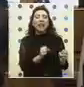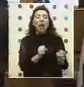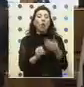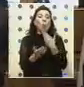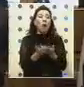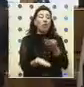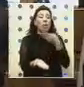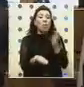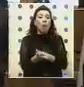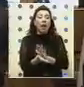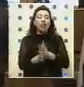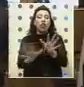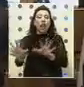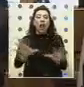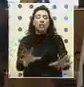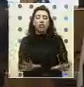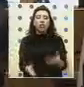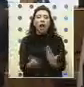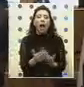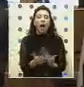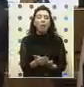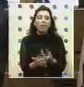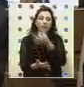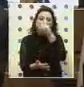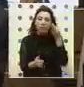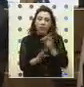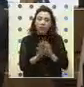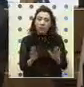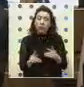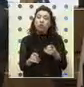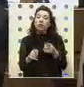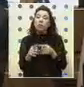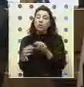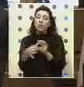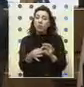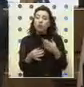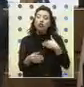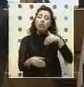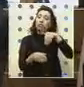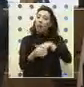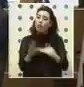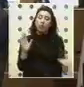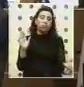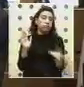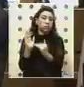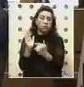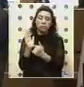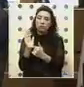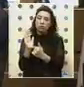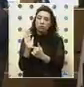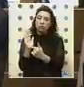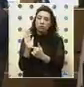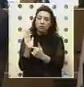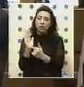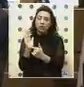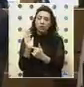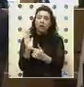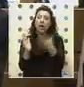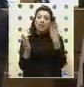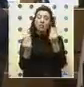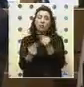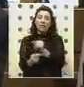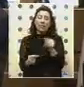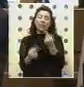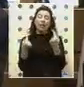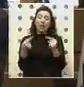parte de sus bienes. Así que simplemente a través suyo, presidente, decir de que yo voy a apoyar con mucha fuerza esto. Hace muchas